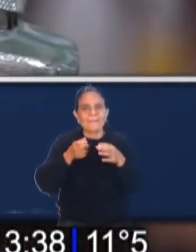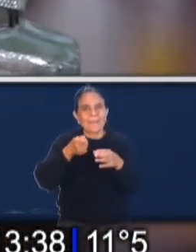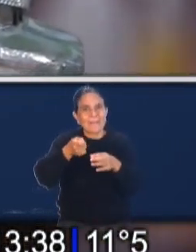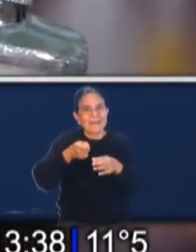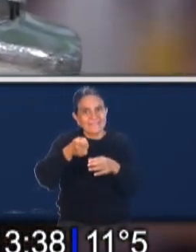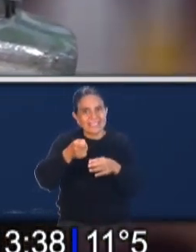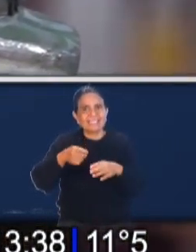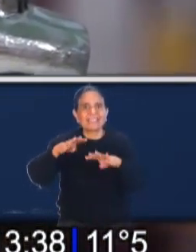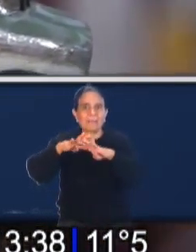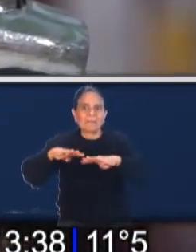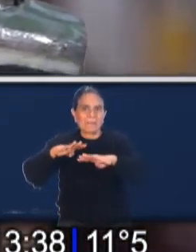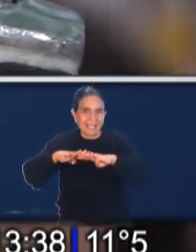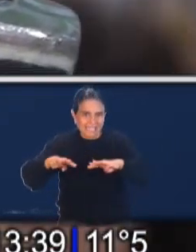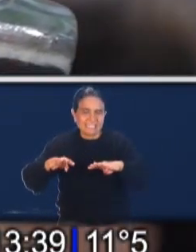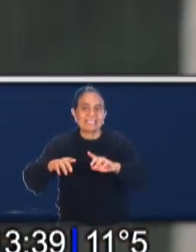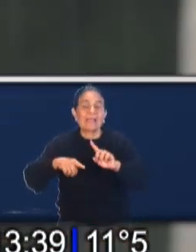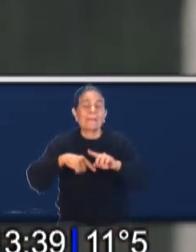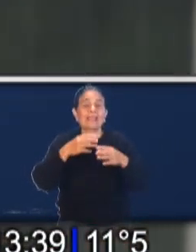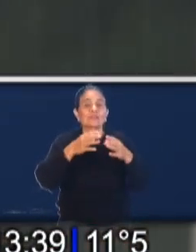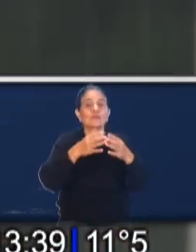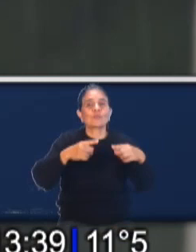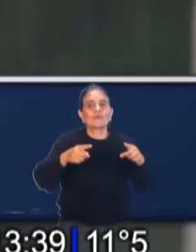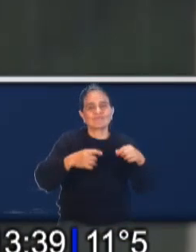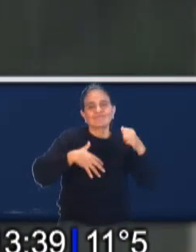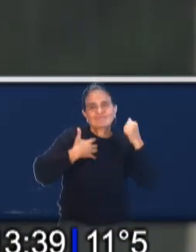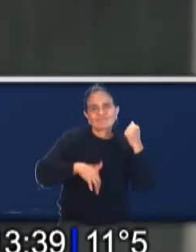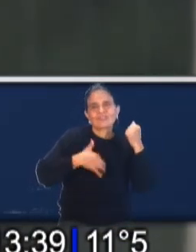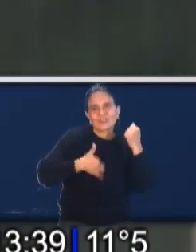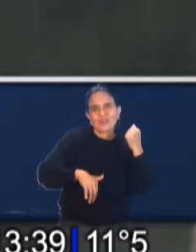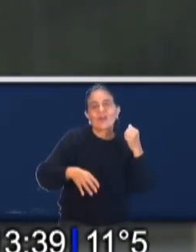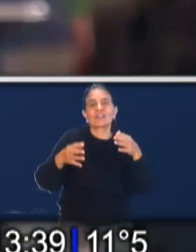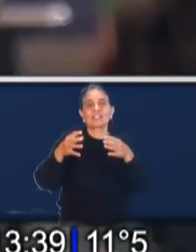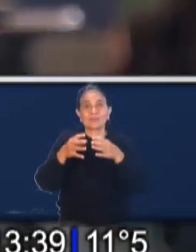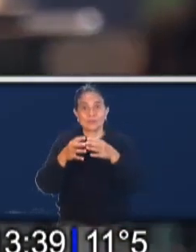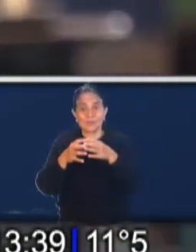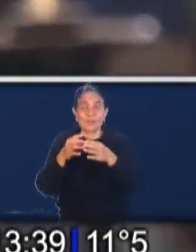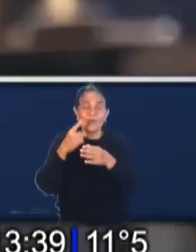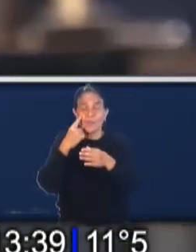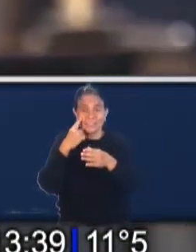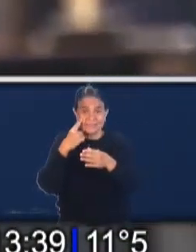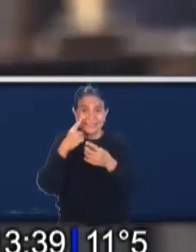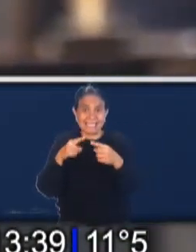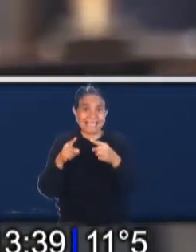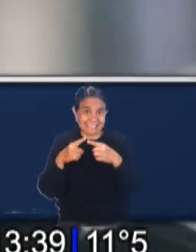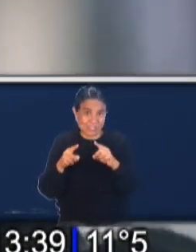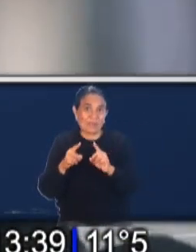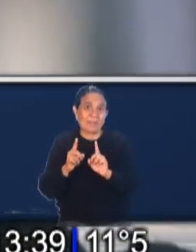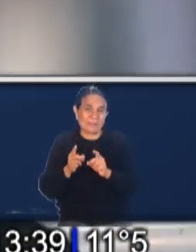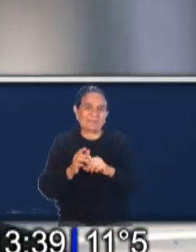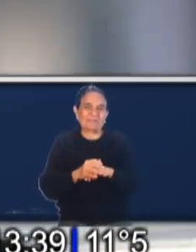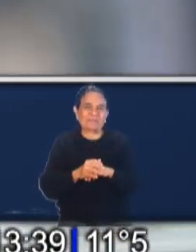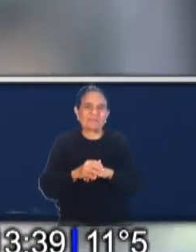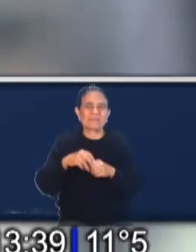bandas de rock de acá de San Luis que son La Roca, La Negra Libre, El Ensamble Municipal y Cierra la Yugular alrededor de las 9 de la noche. La cerveza IPA